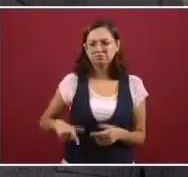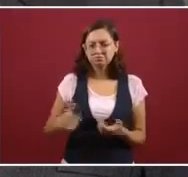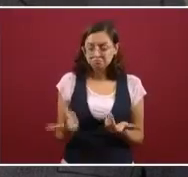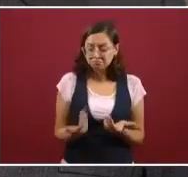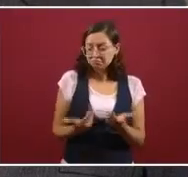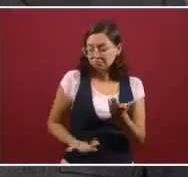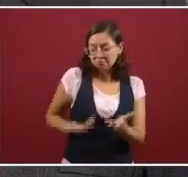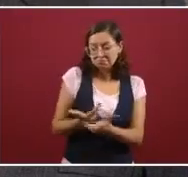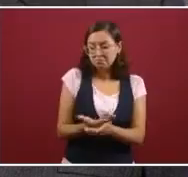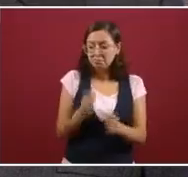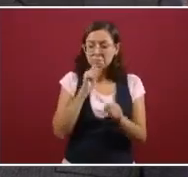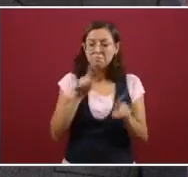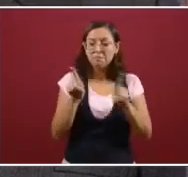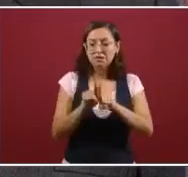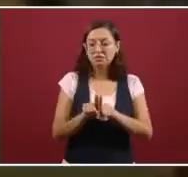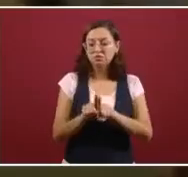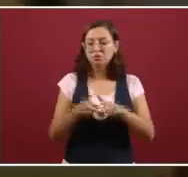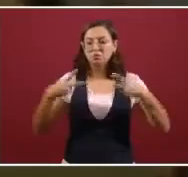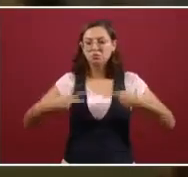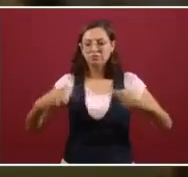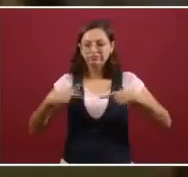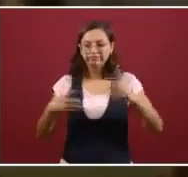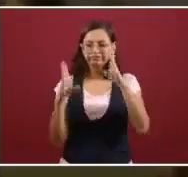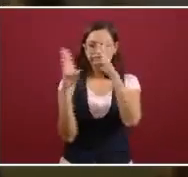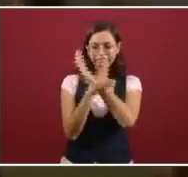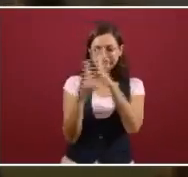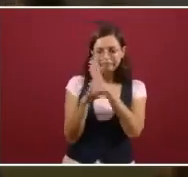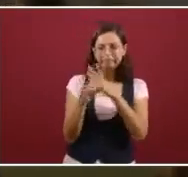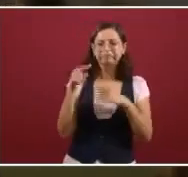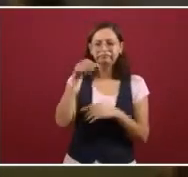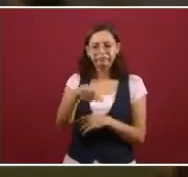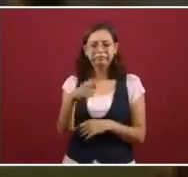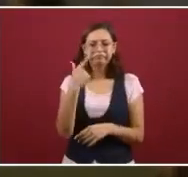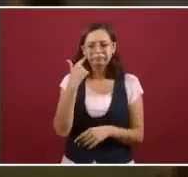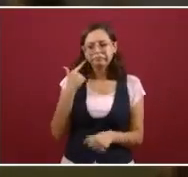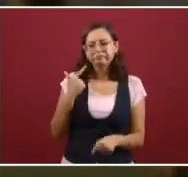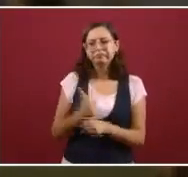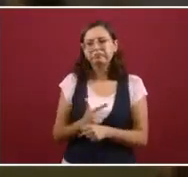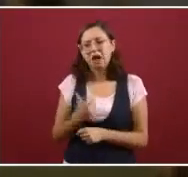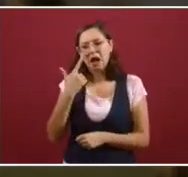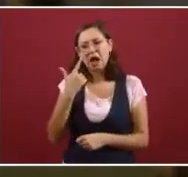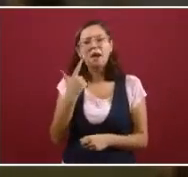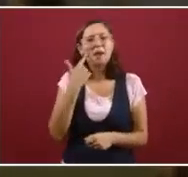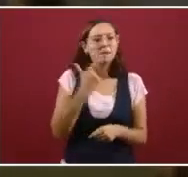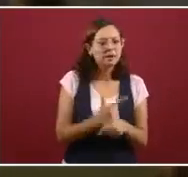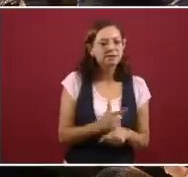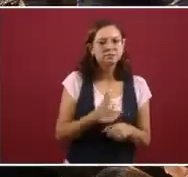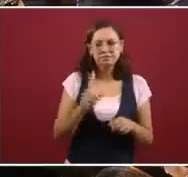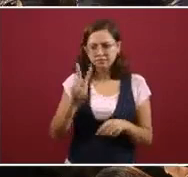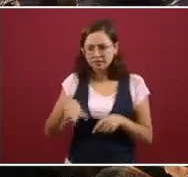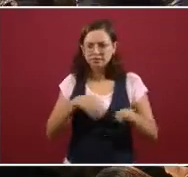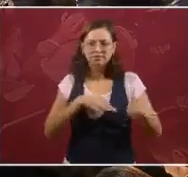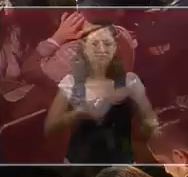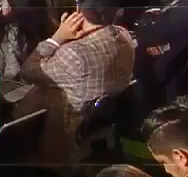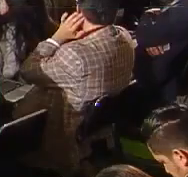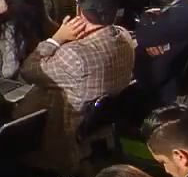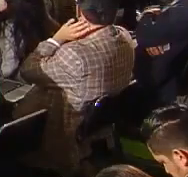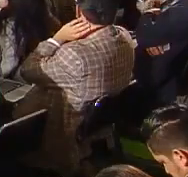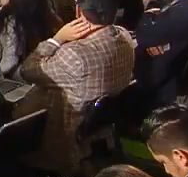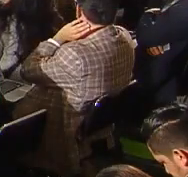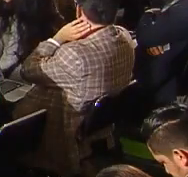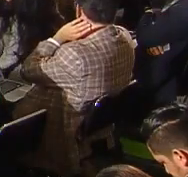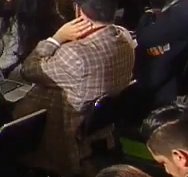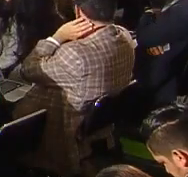apoyarse con personal encubierto, que gente que vaya a verificar que se está trabajando bien, que no se